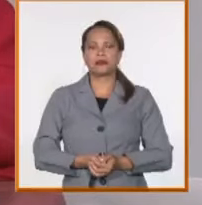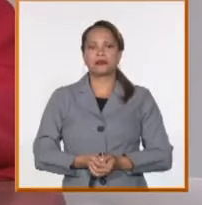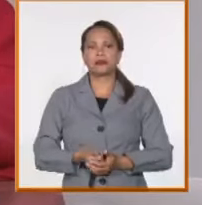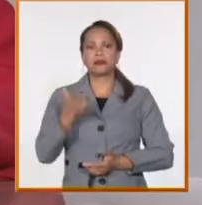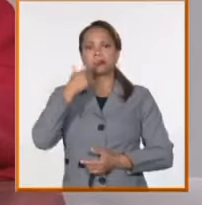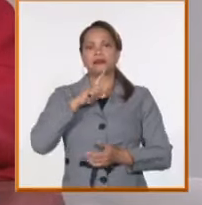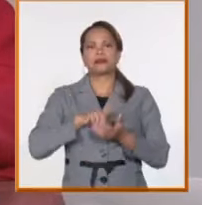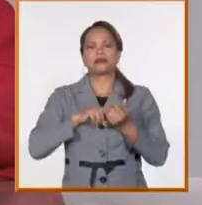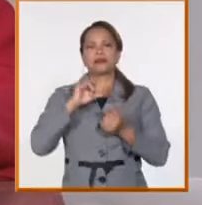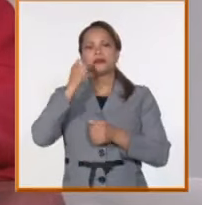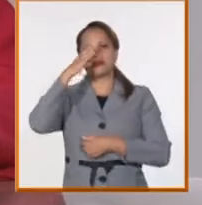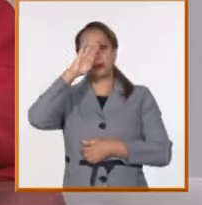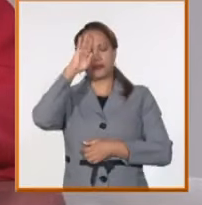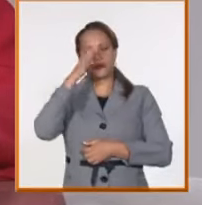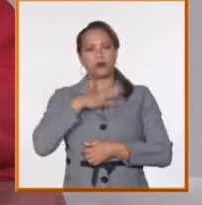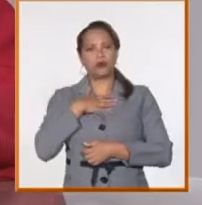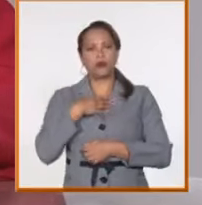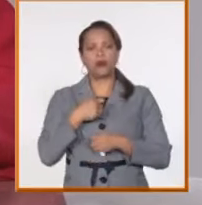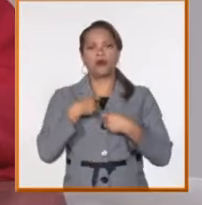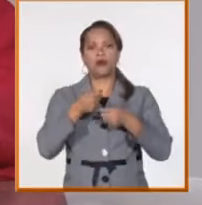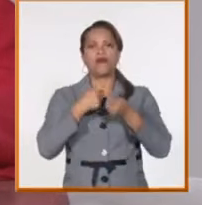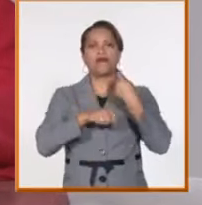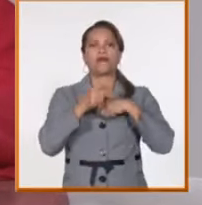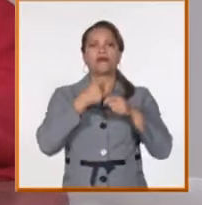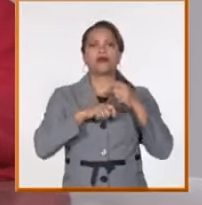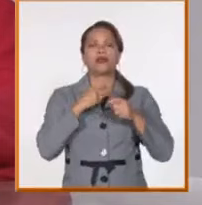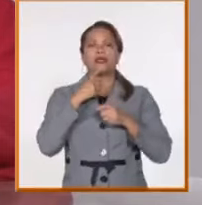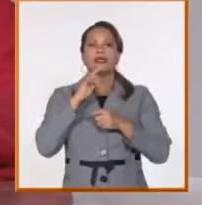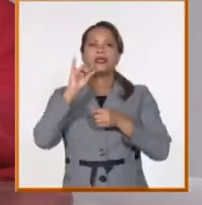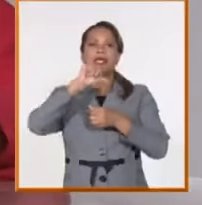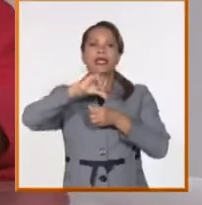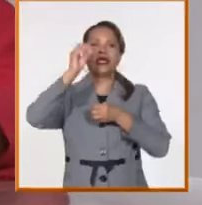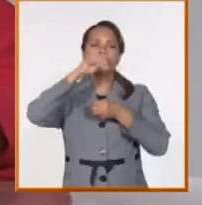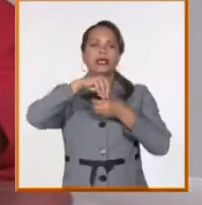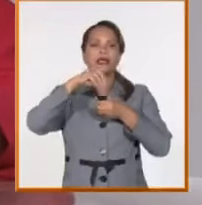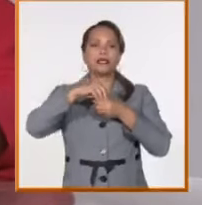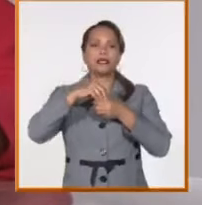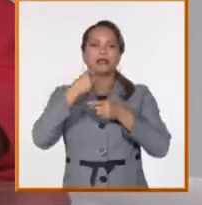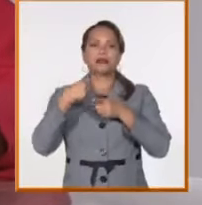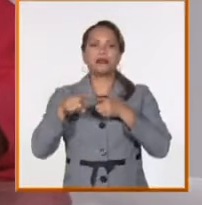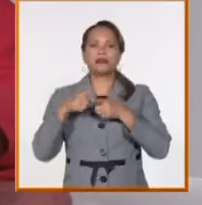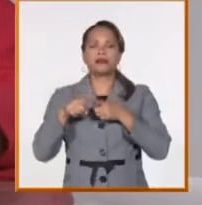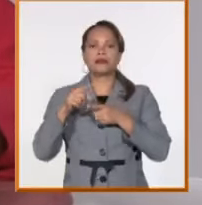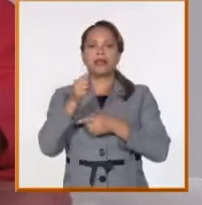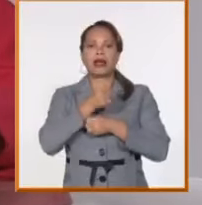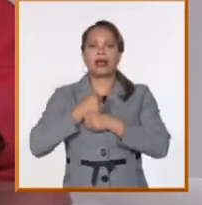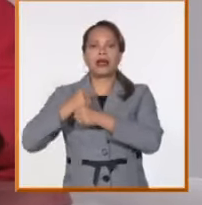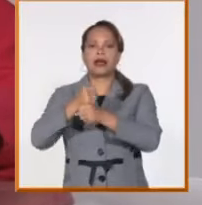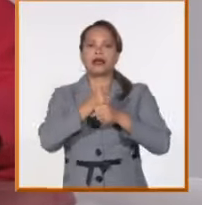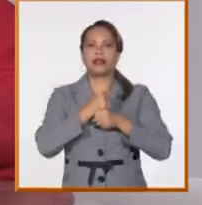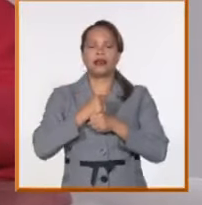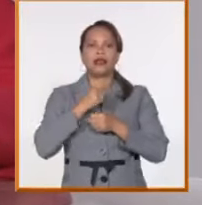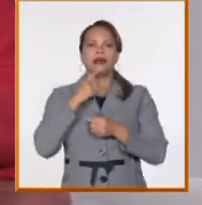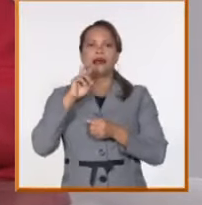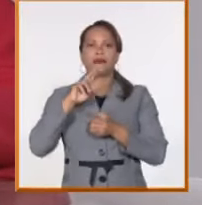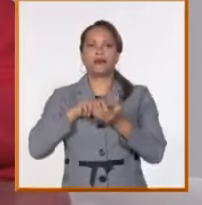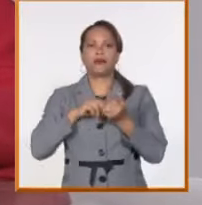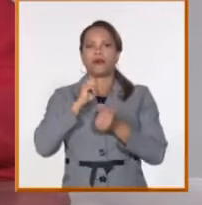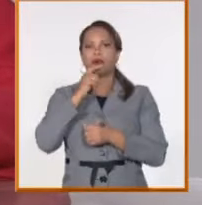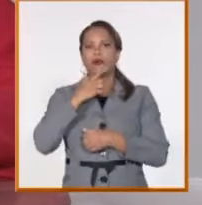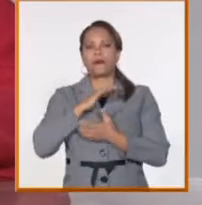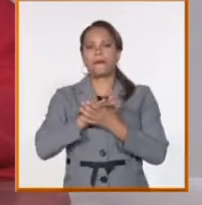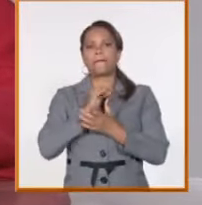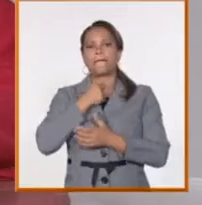apic Cuba nos ministra ingredientes activos alea real propolio mieles